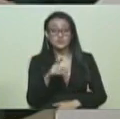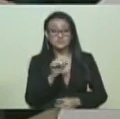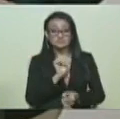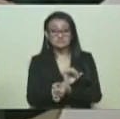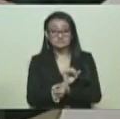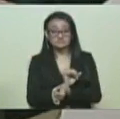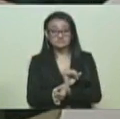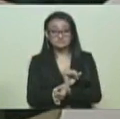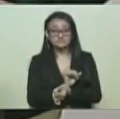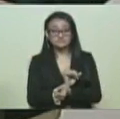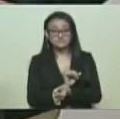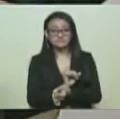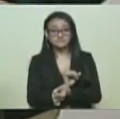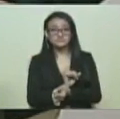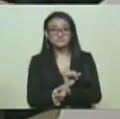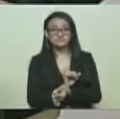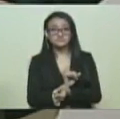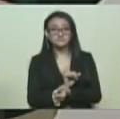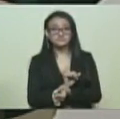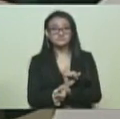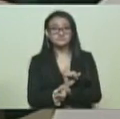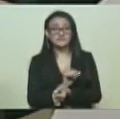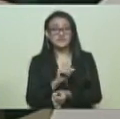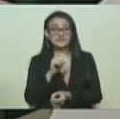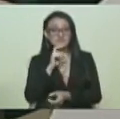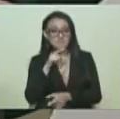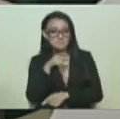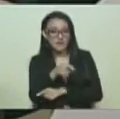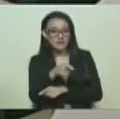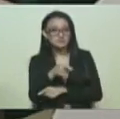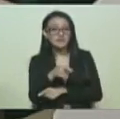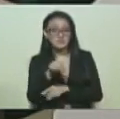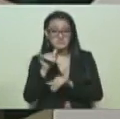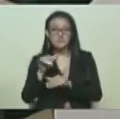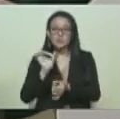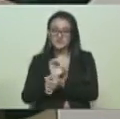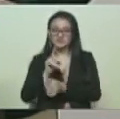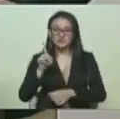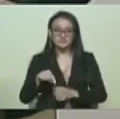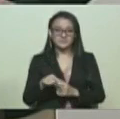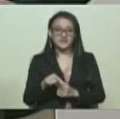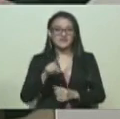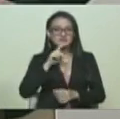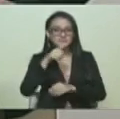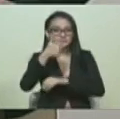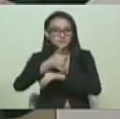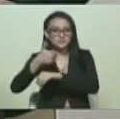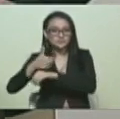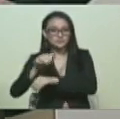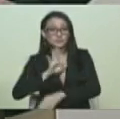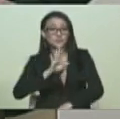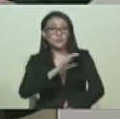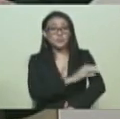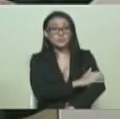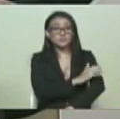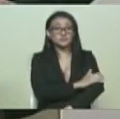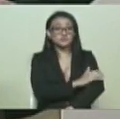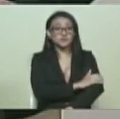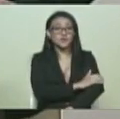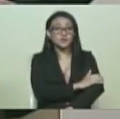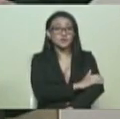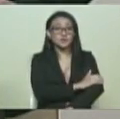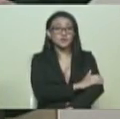pero también ya vamos a mostrar quién de los dirigentes de la derecha estaba